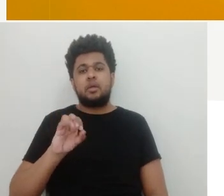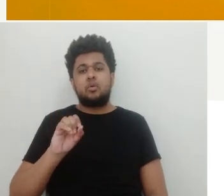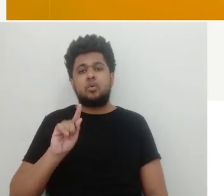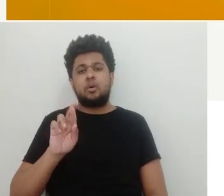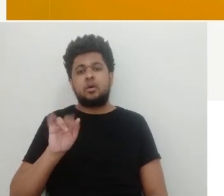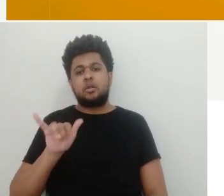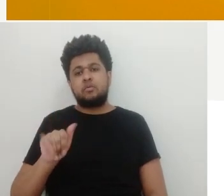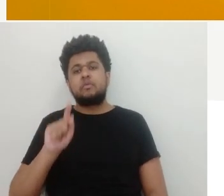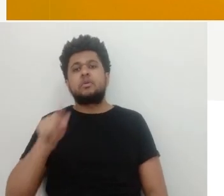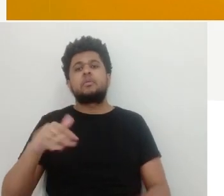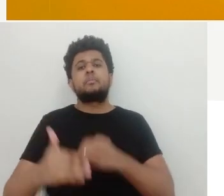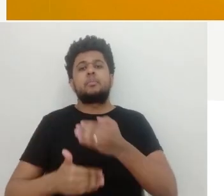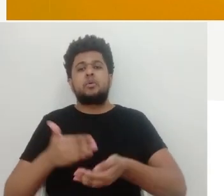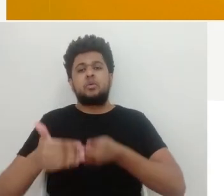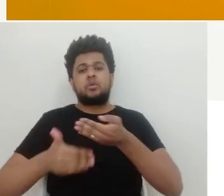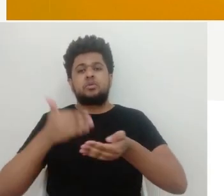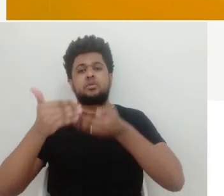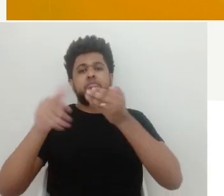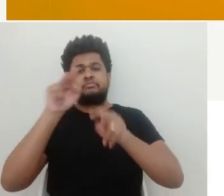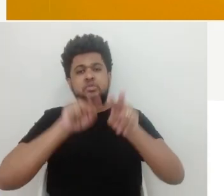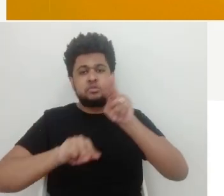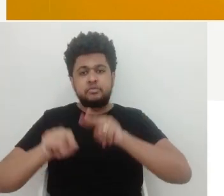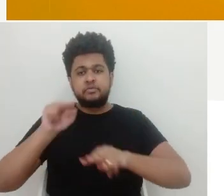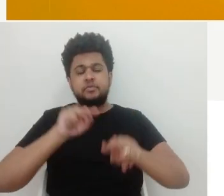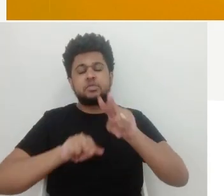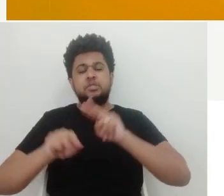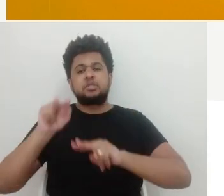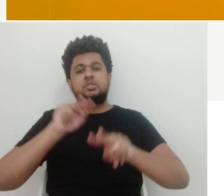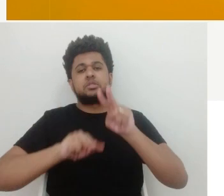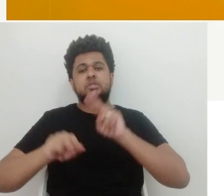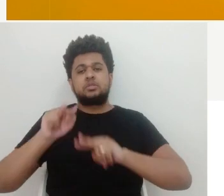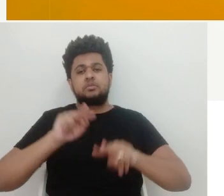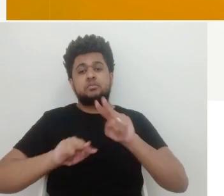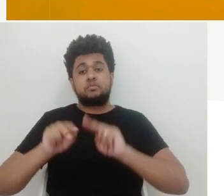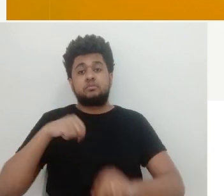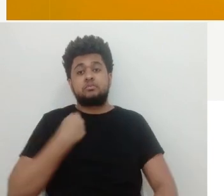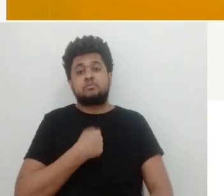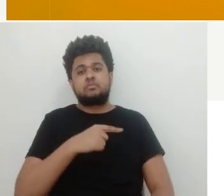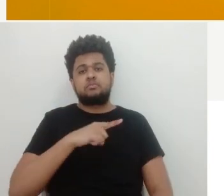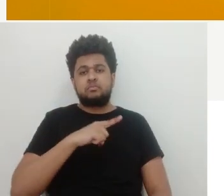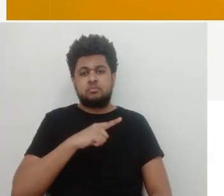una gran aportación, ¿verdad? Trayéndonos